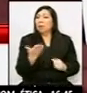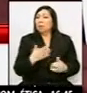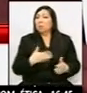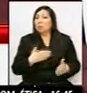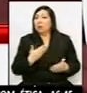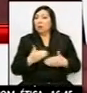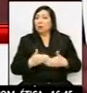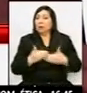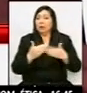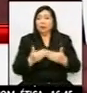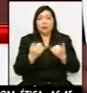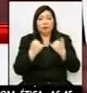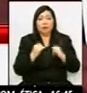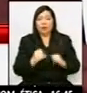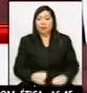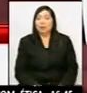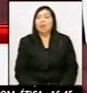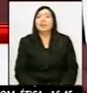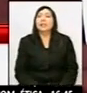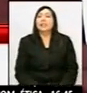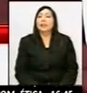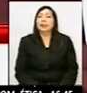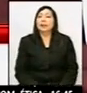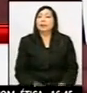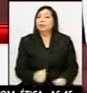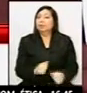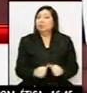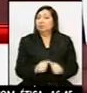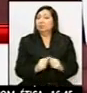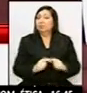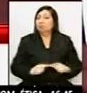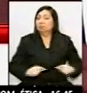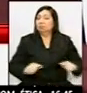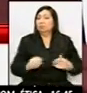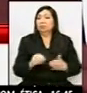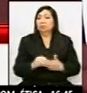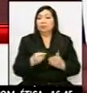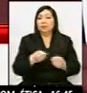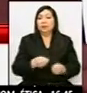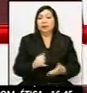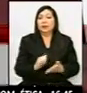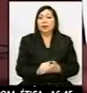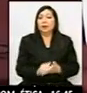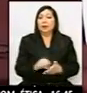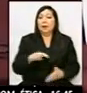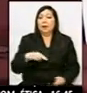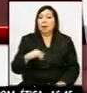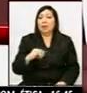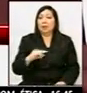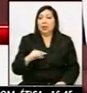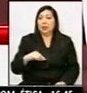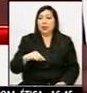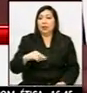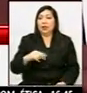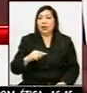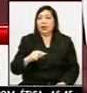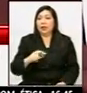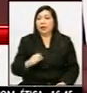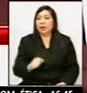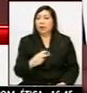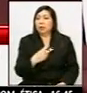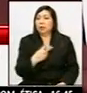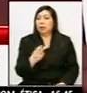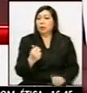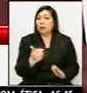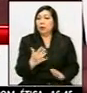podría ampliarnos la información. Se está el número de hectáreas agrícolas bajo riego atendidas por el Minagri pasa de